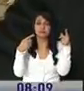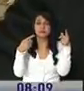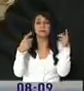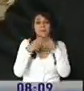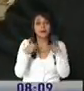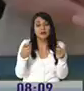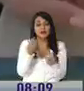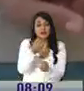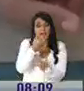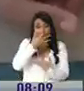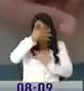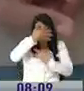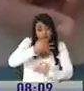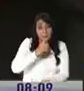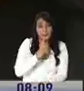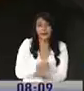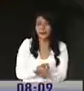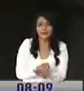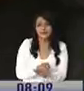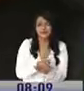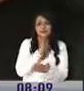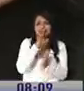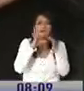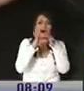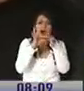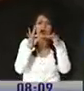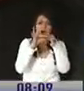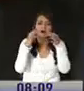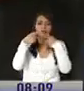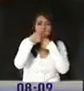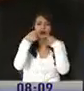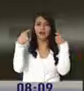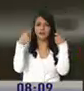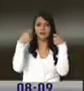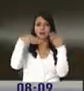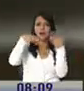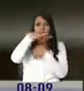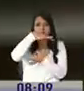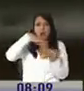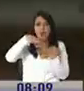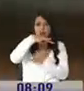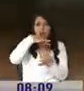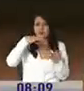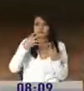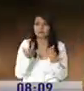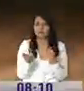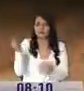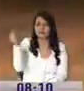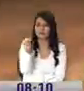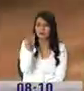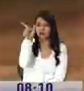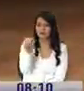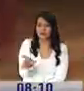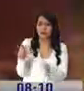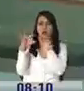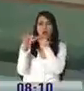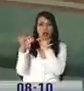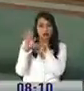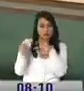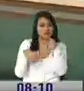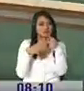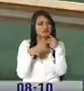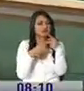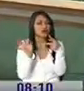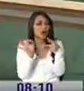alid tenemos frases falsas que que se que se montan a personajes tenemos